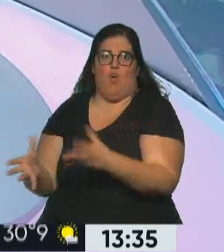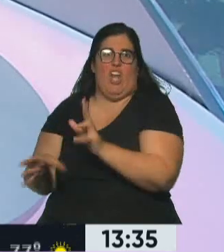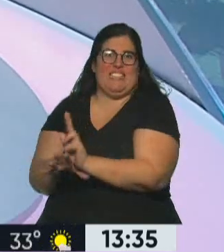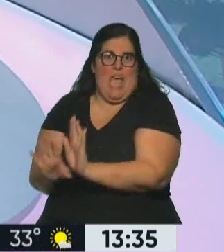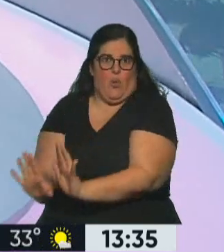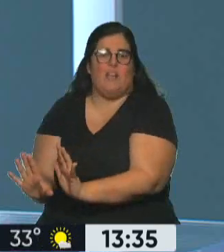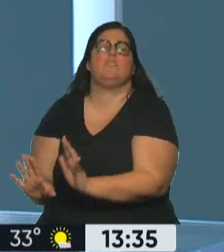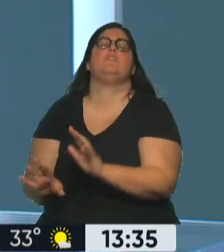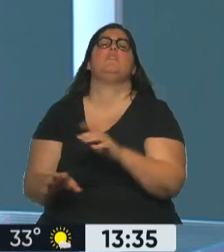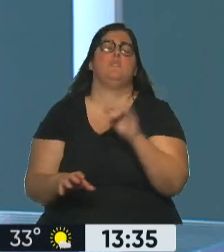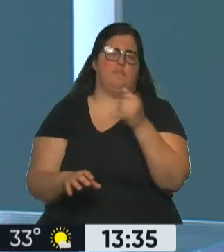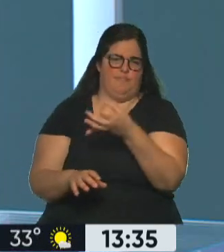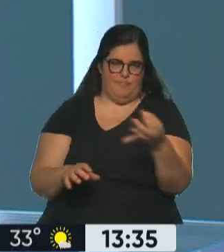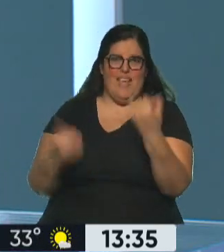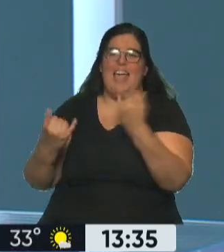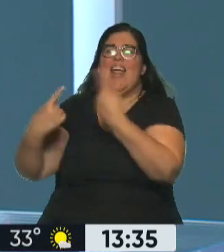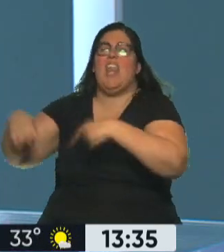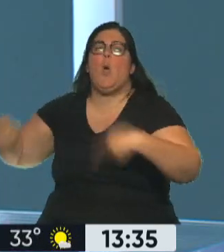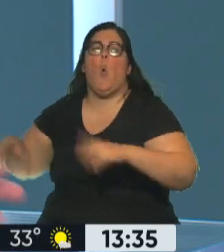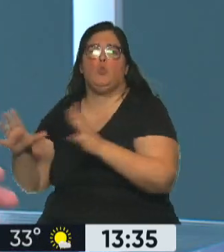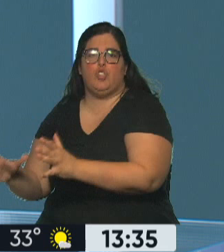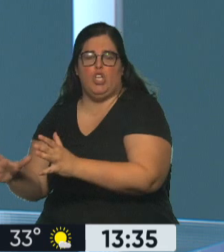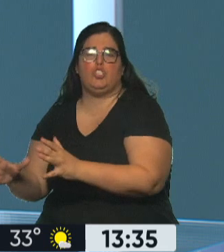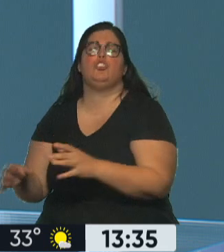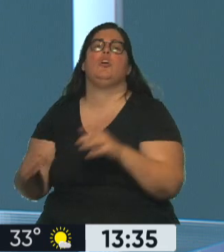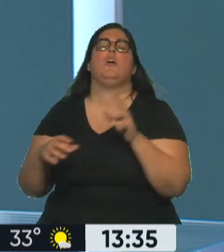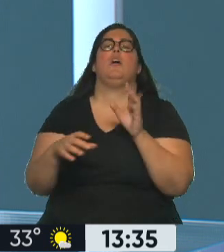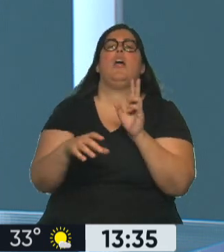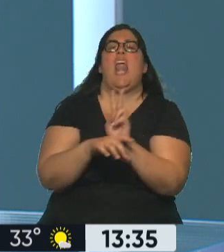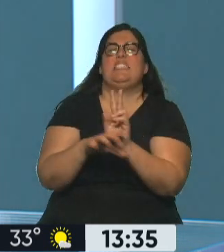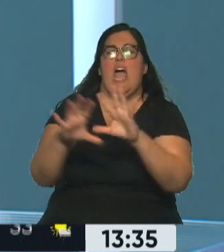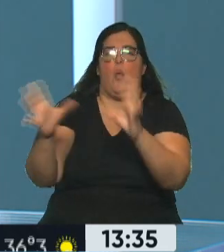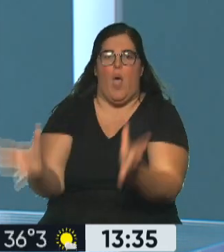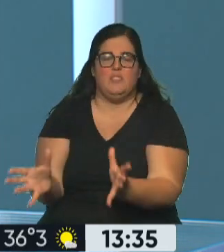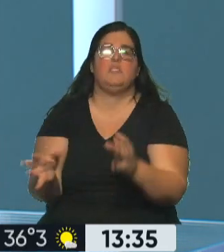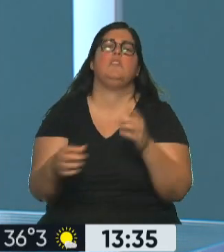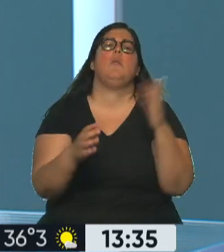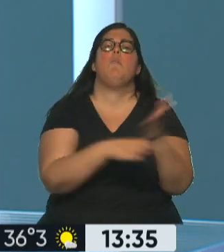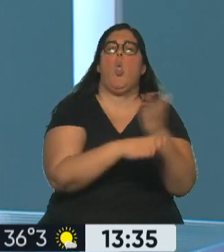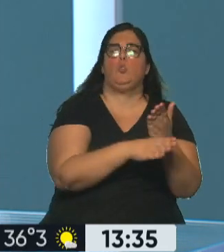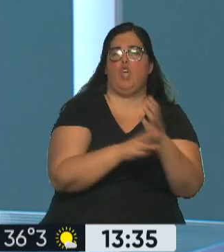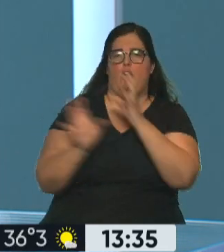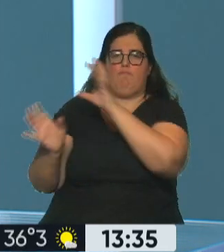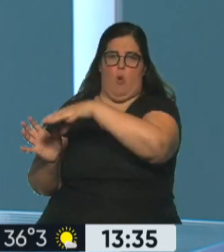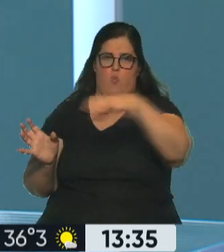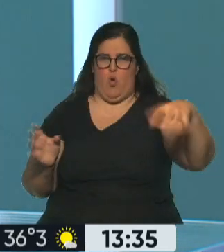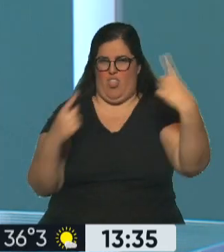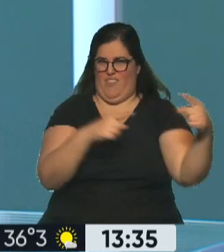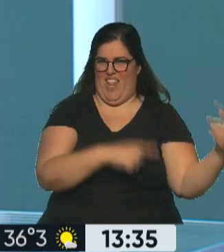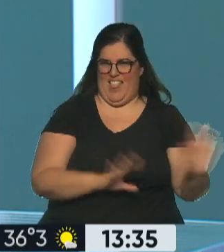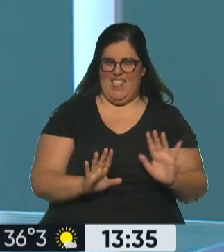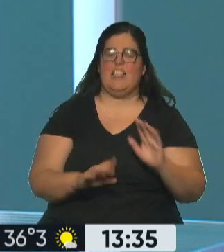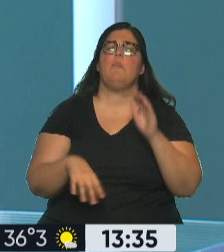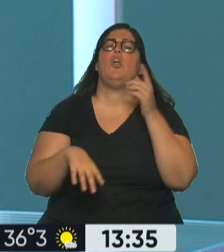cosa son los recursos, otra cosa son las reservas y otra cosa es la producción efectiva. Pero lo central acá es básicamente en manos de quién está